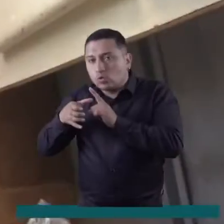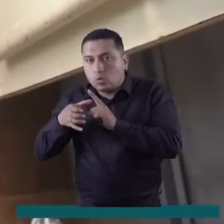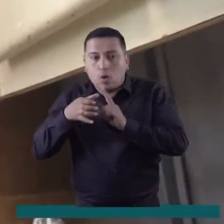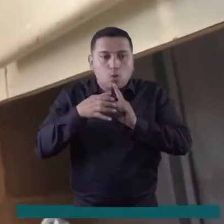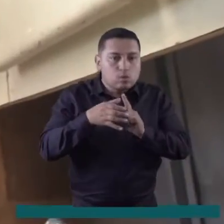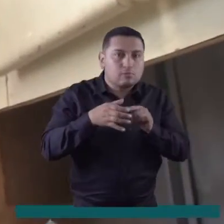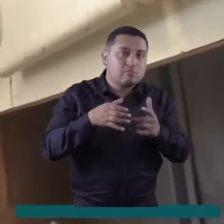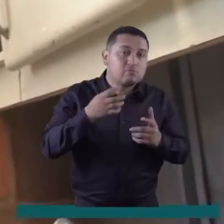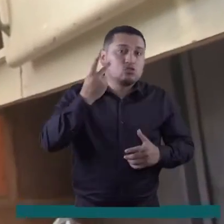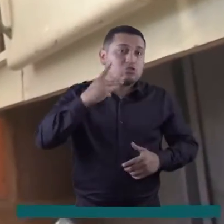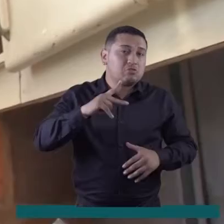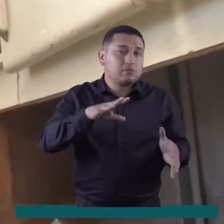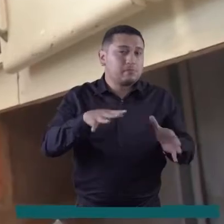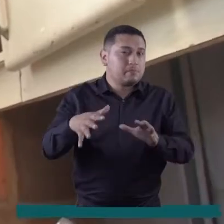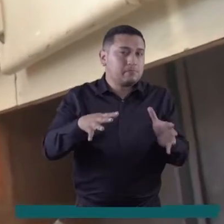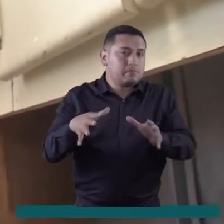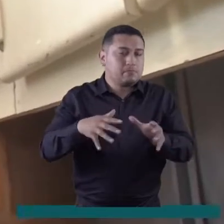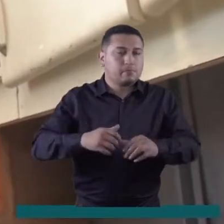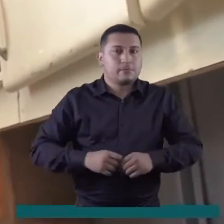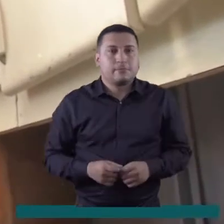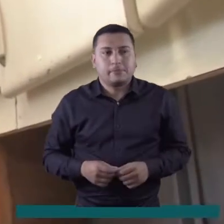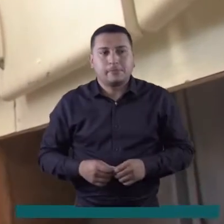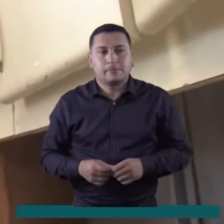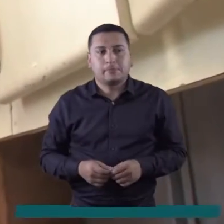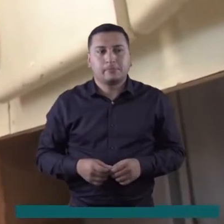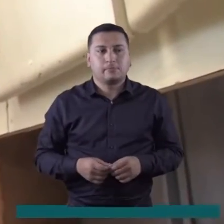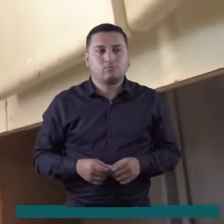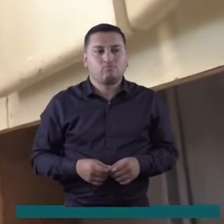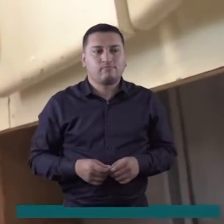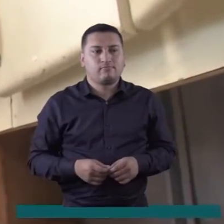vela, puede tardar 2 días.